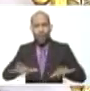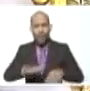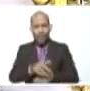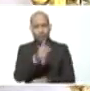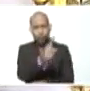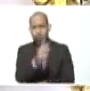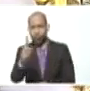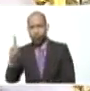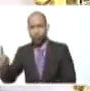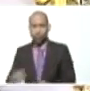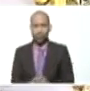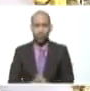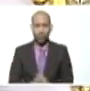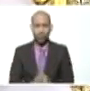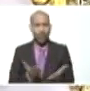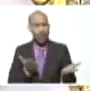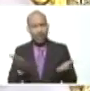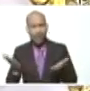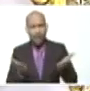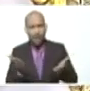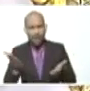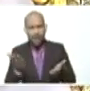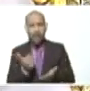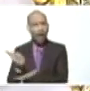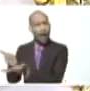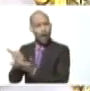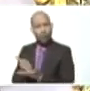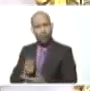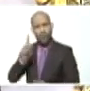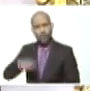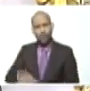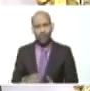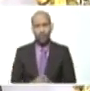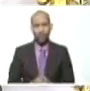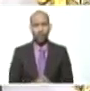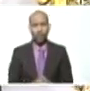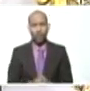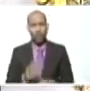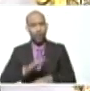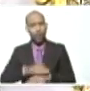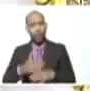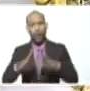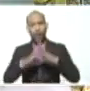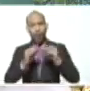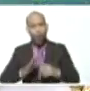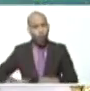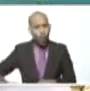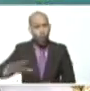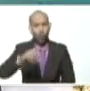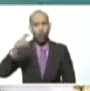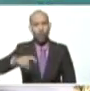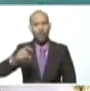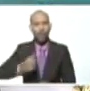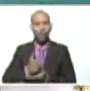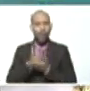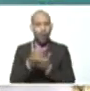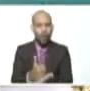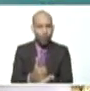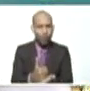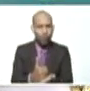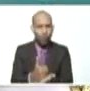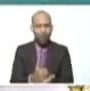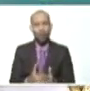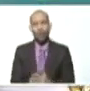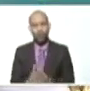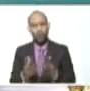otros, servir y dejar que los demás nos sirvan, porque todos necesitamos ayuda para